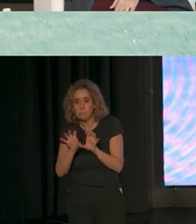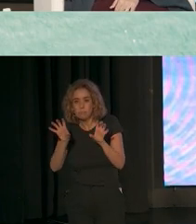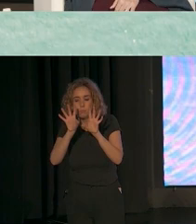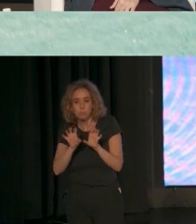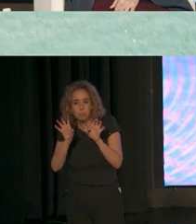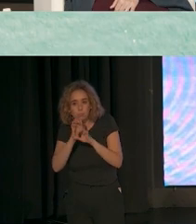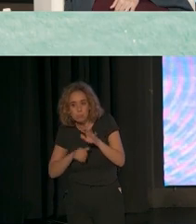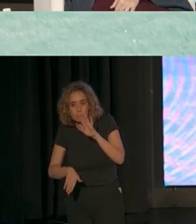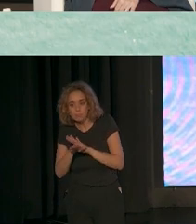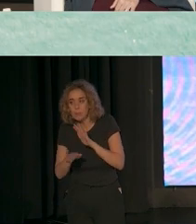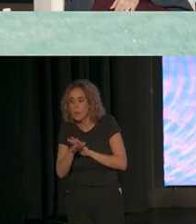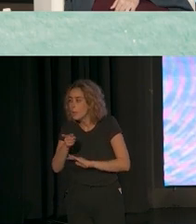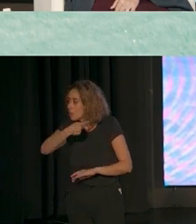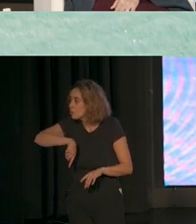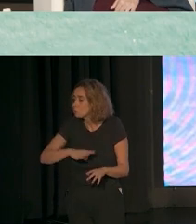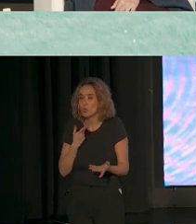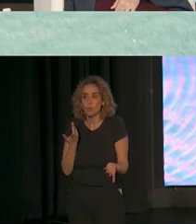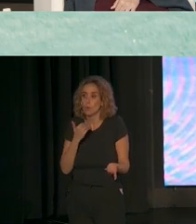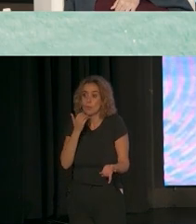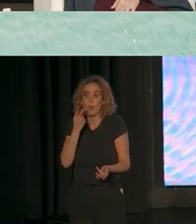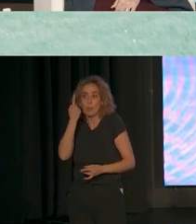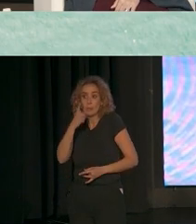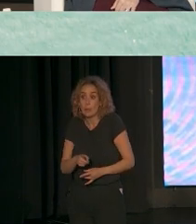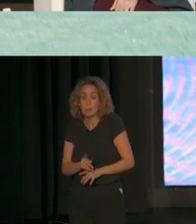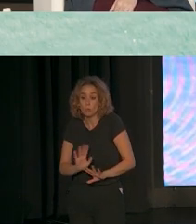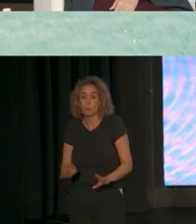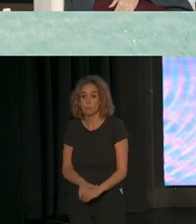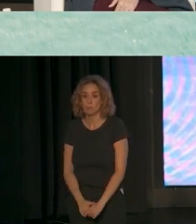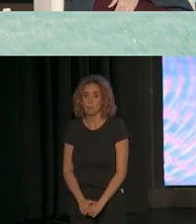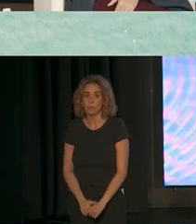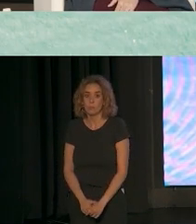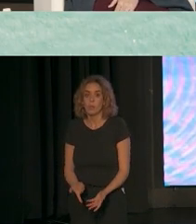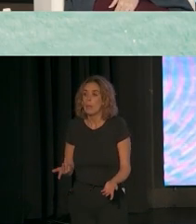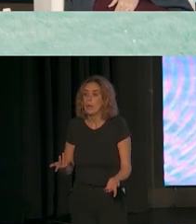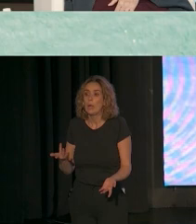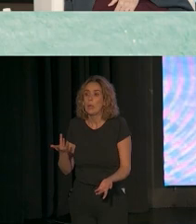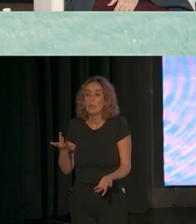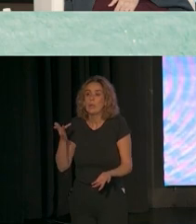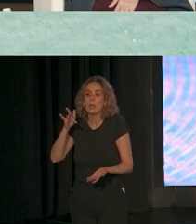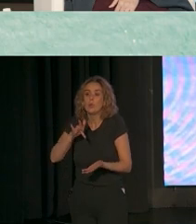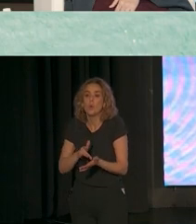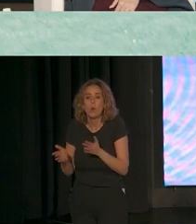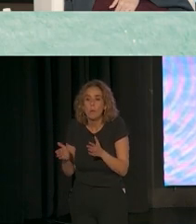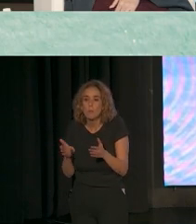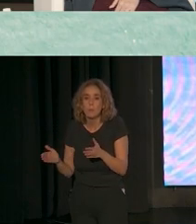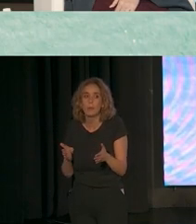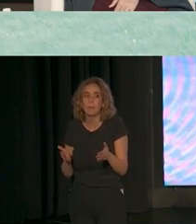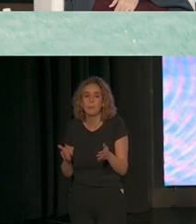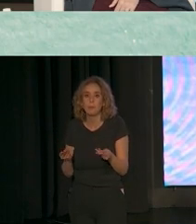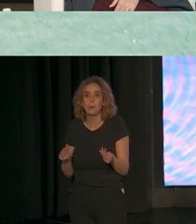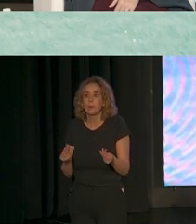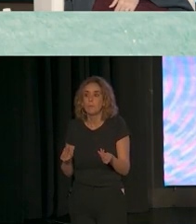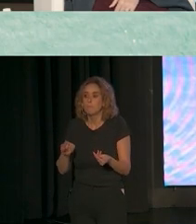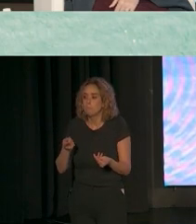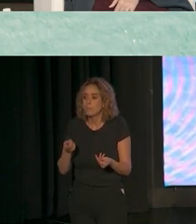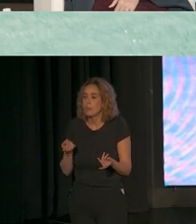aprendiendo. Y esa es una de las lecciones que hemos aprendido, sabemos que es así. Y no hay ningún momento, no ha habido ningún momento en el que